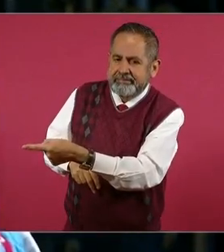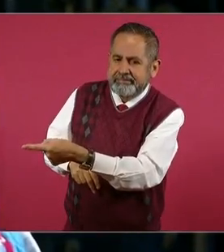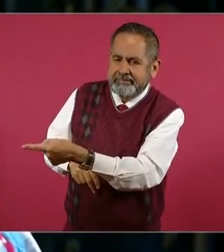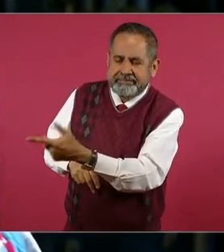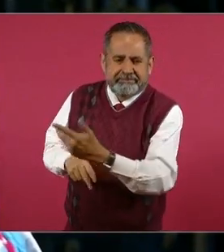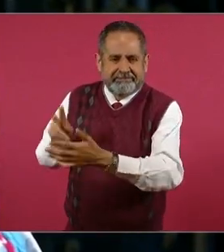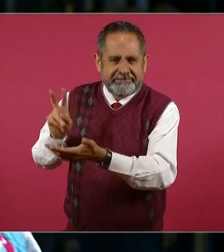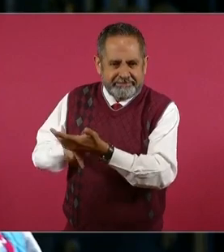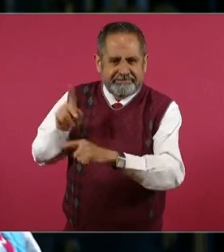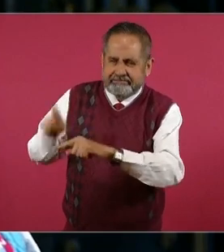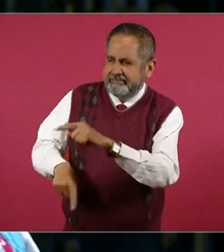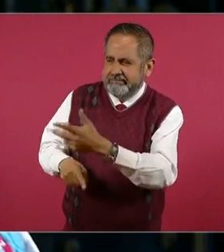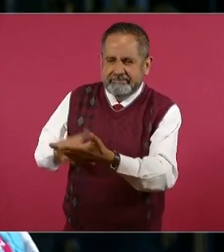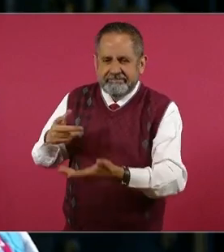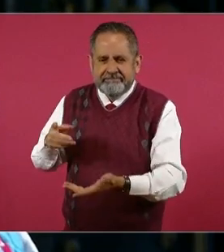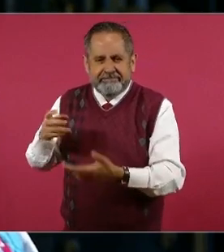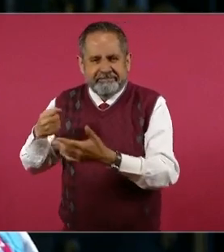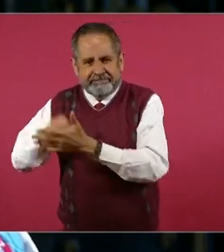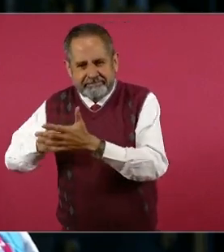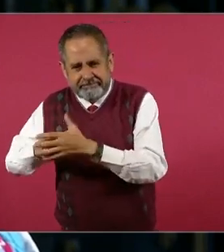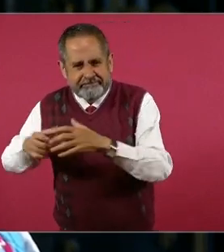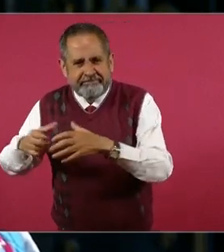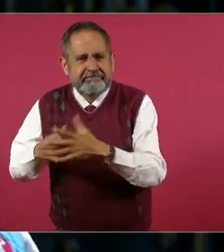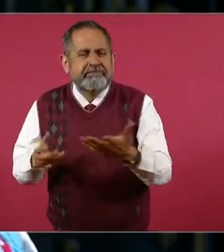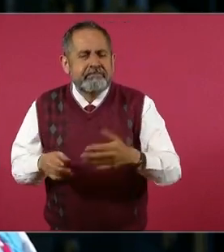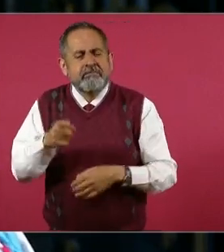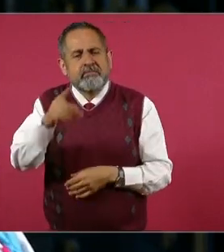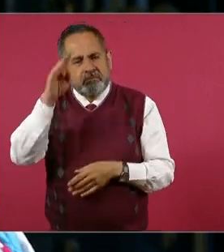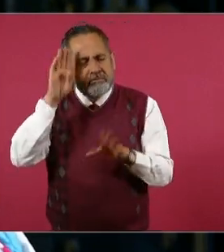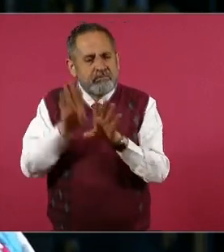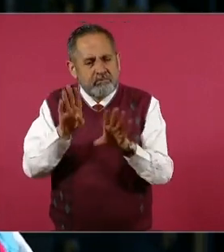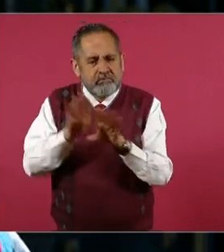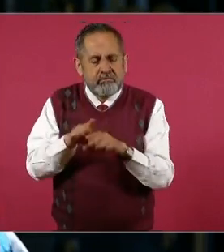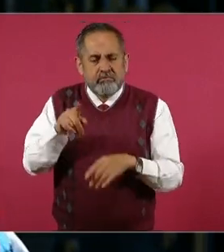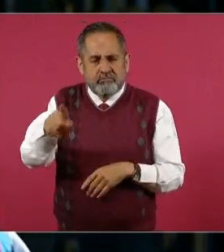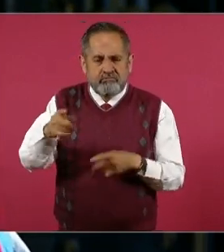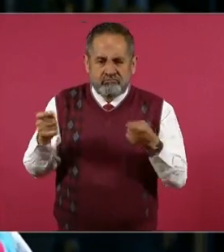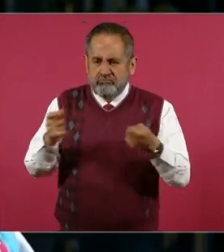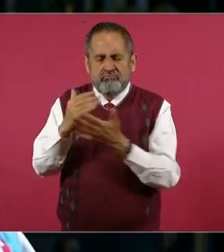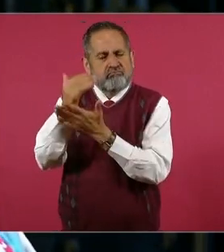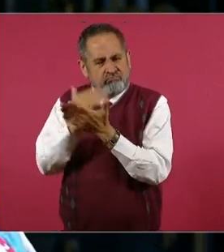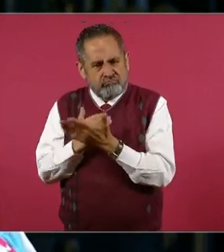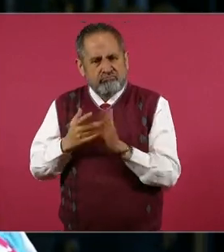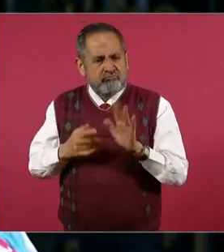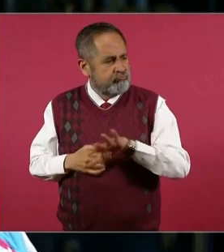deslegitimar el movimiento. ¿Cómo ha manejado y contrarrestado esta